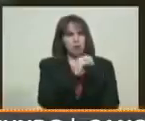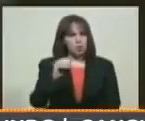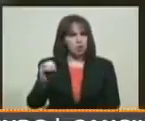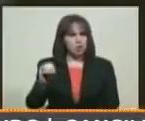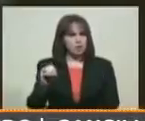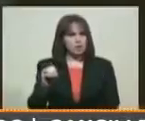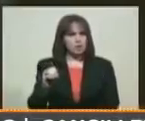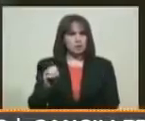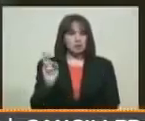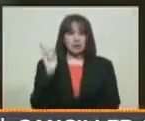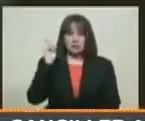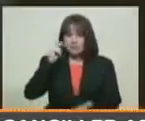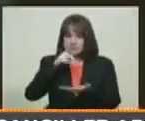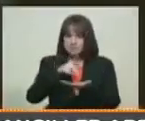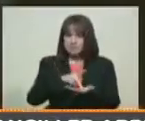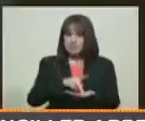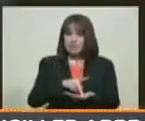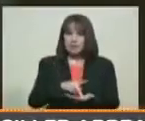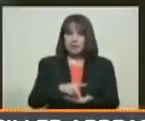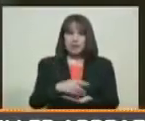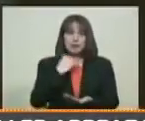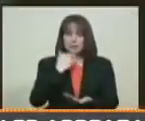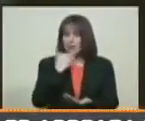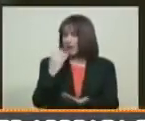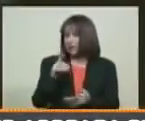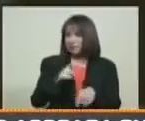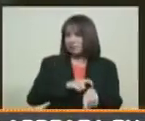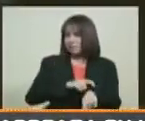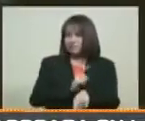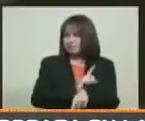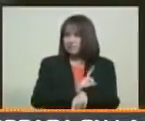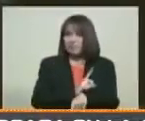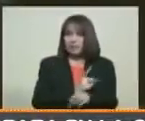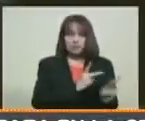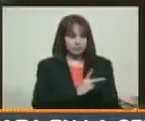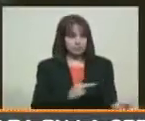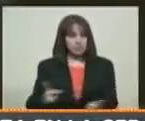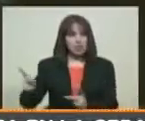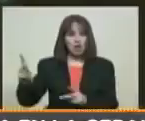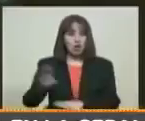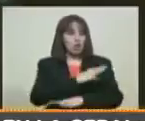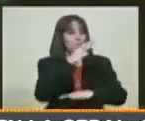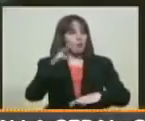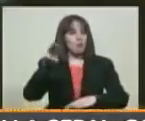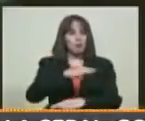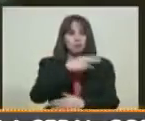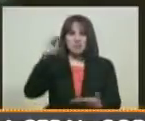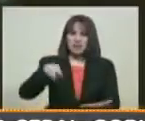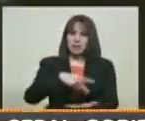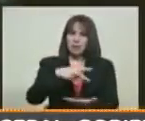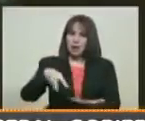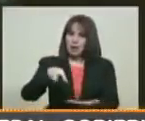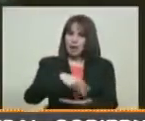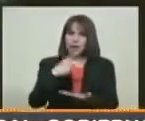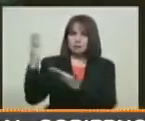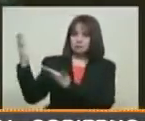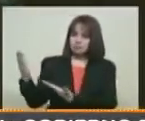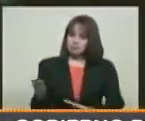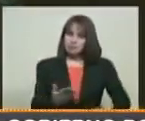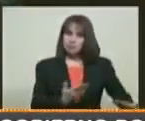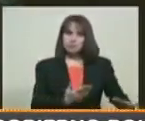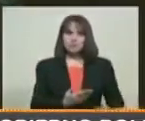y apenas acabamos de llegar. Nos recibieron con música, con danzas,